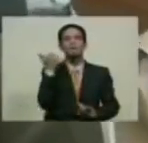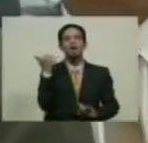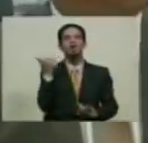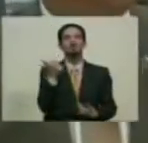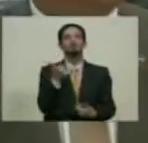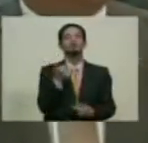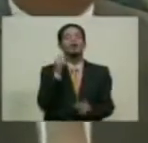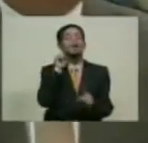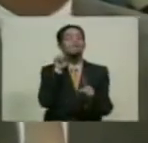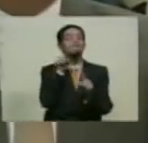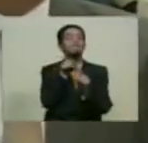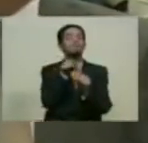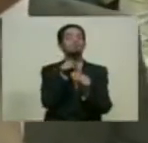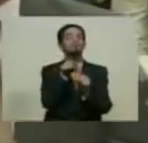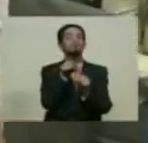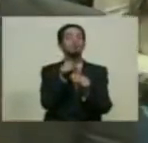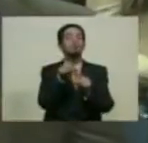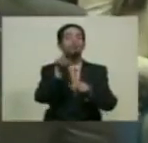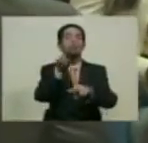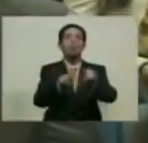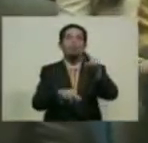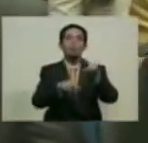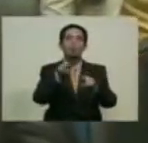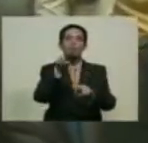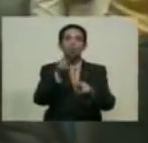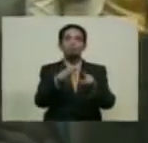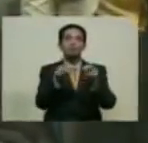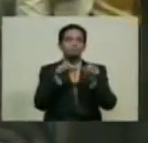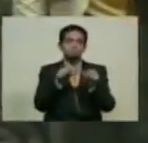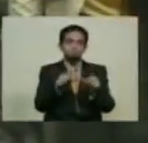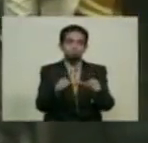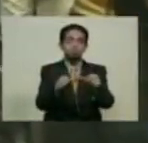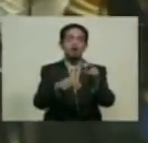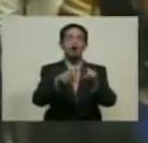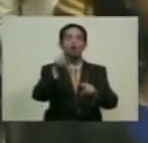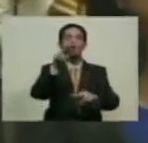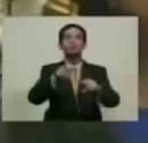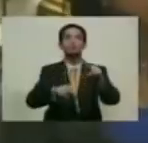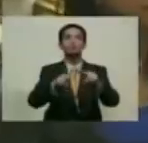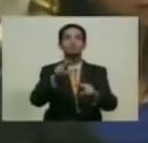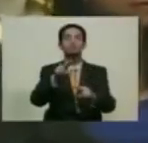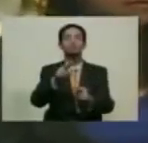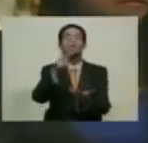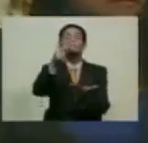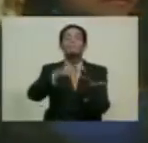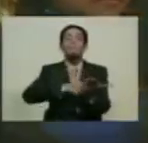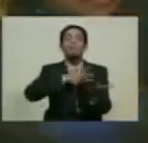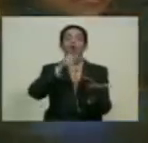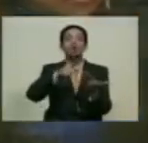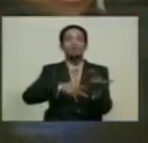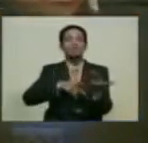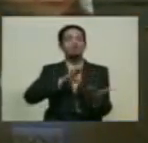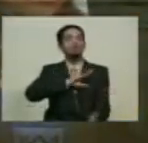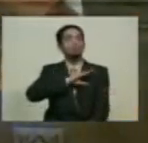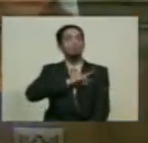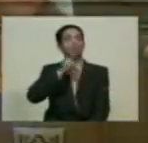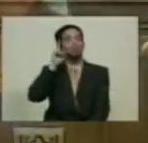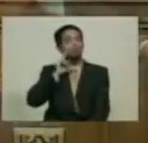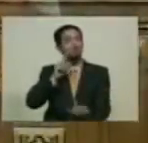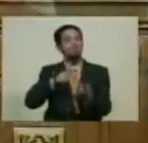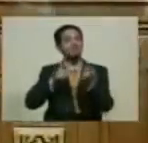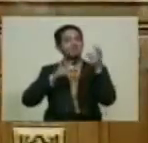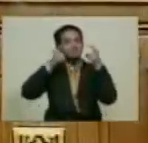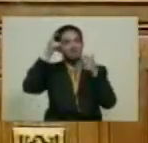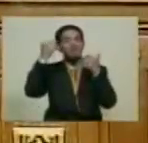en función de construir, de seguir construyendo el proyecto de Bolívar y de Chávez.